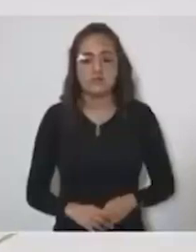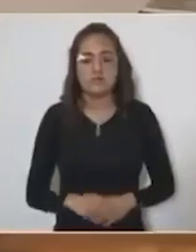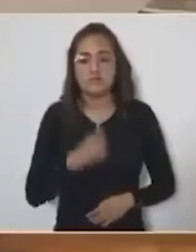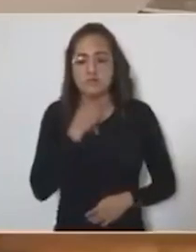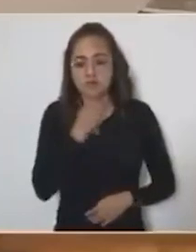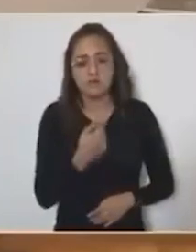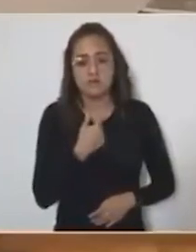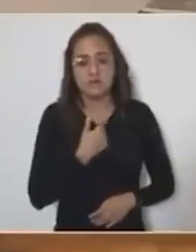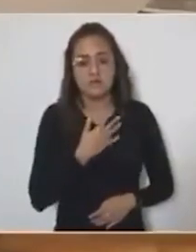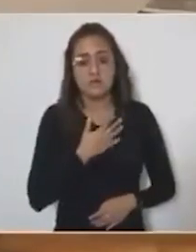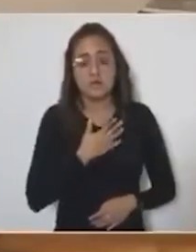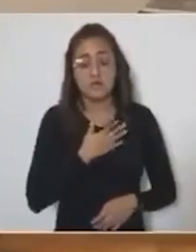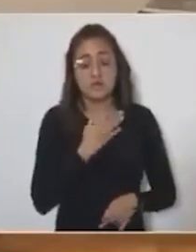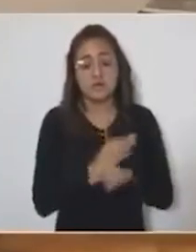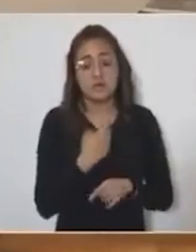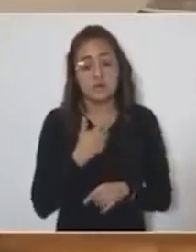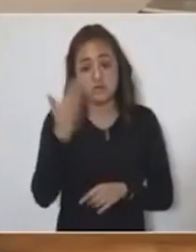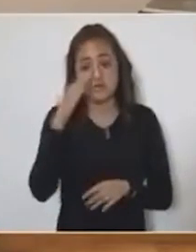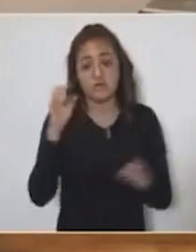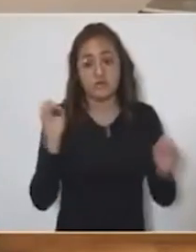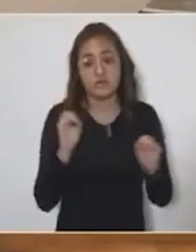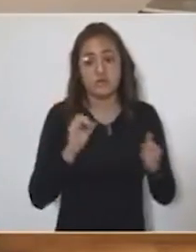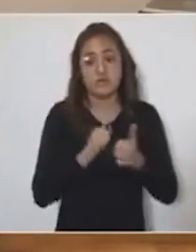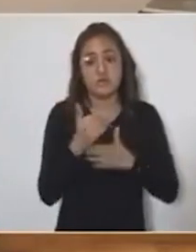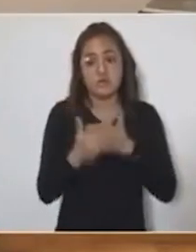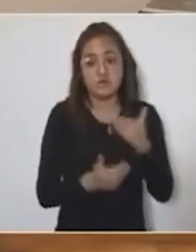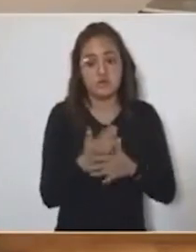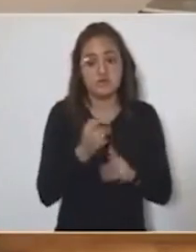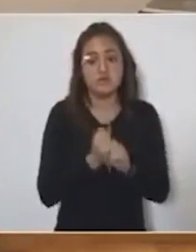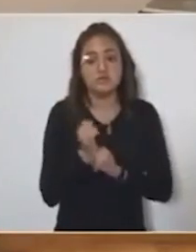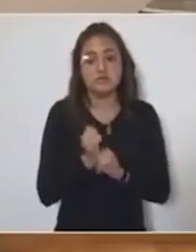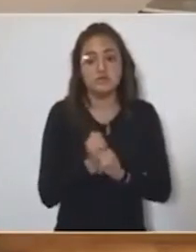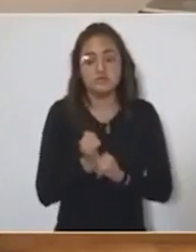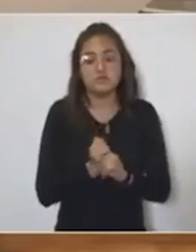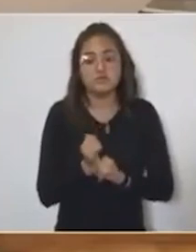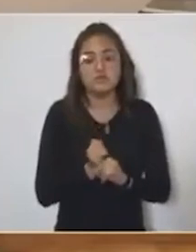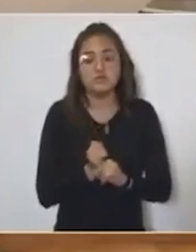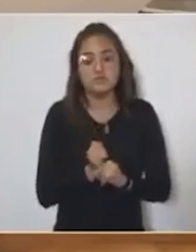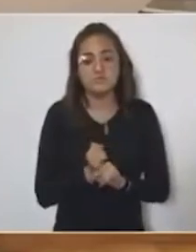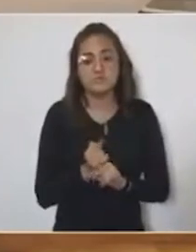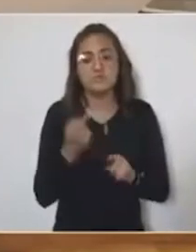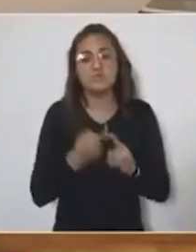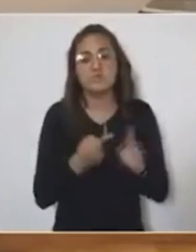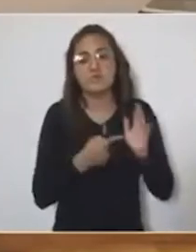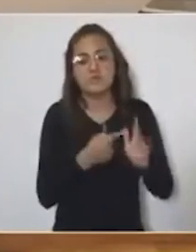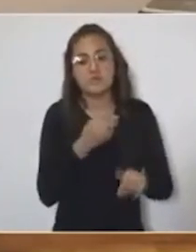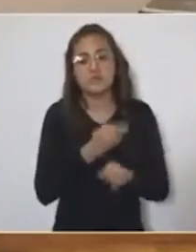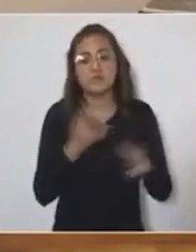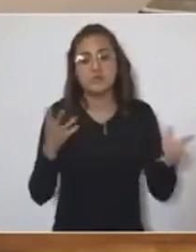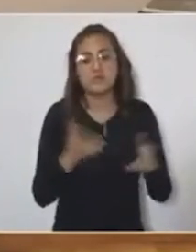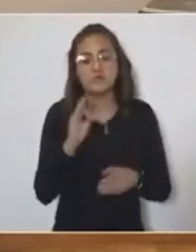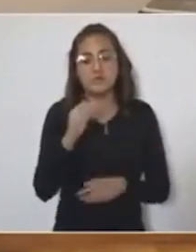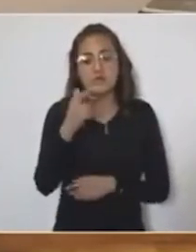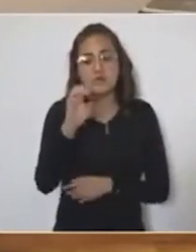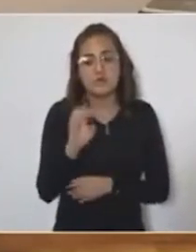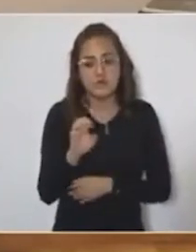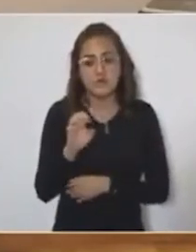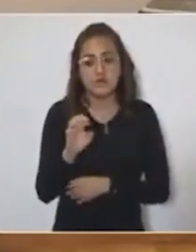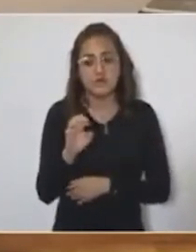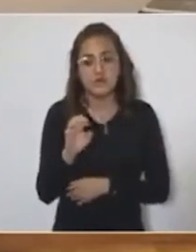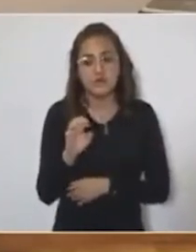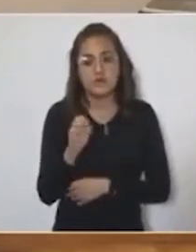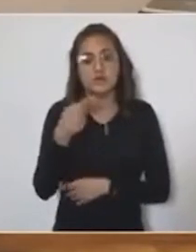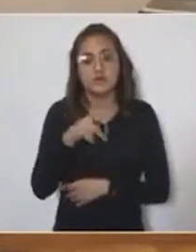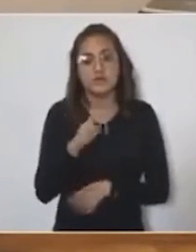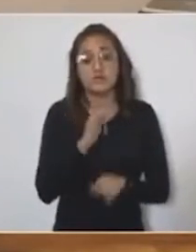fruto de eso es que yo no conozco los avances de las investigaciones que al respecto está haciendo la Fiscalía.